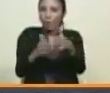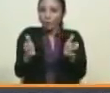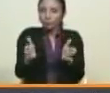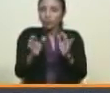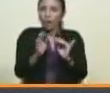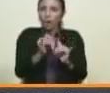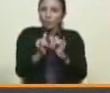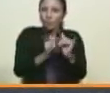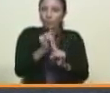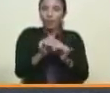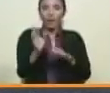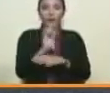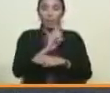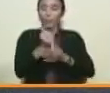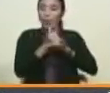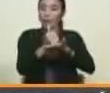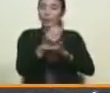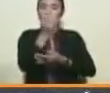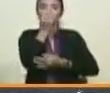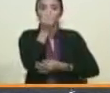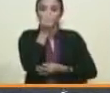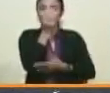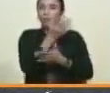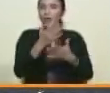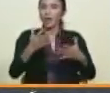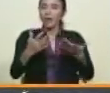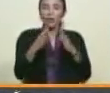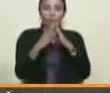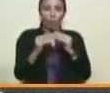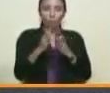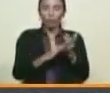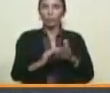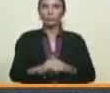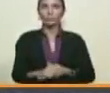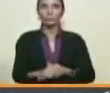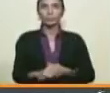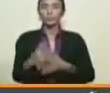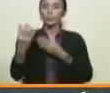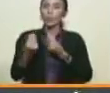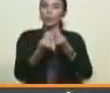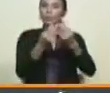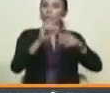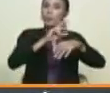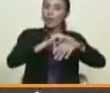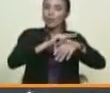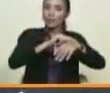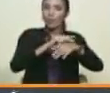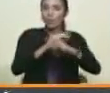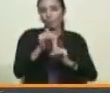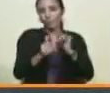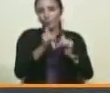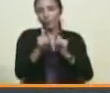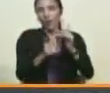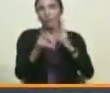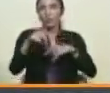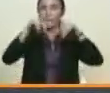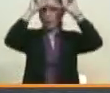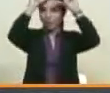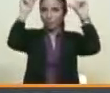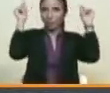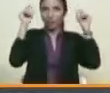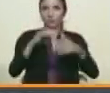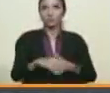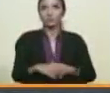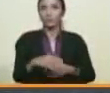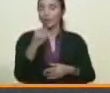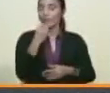cuidados inmediatos del recién nacido con mucho cariño en conjunto con el pediatra y la enfermera correcto miren qué belleza